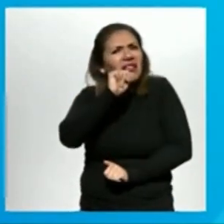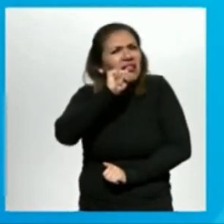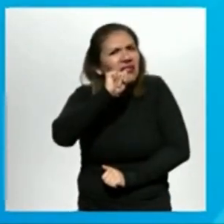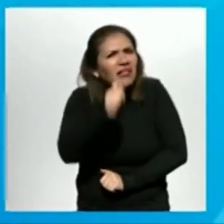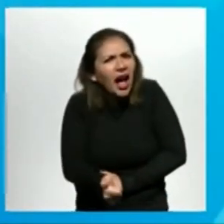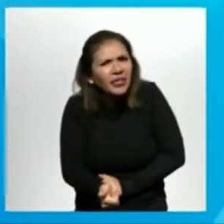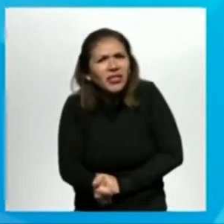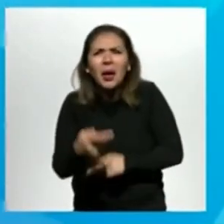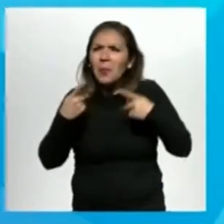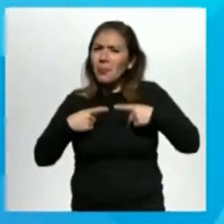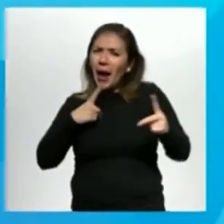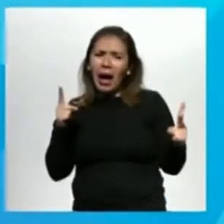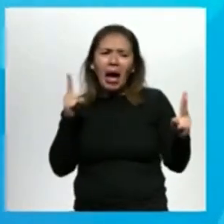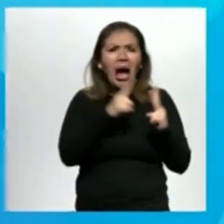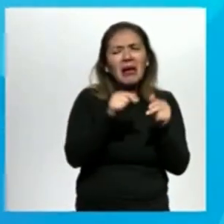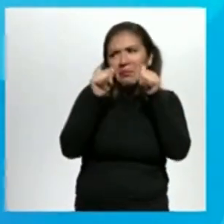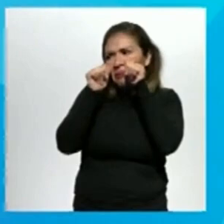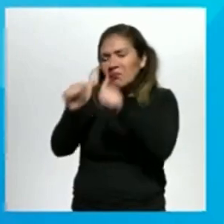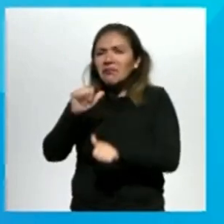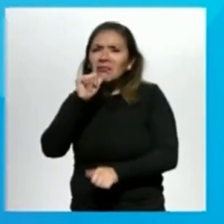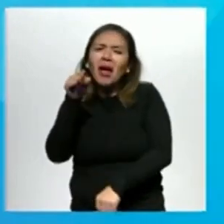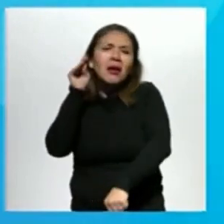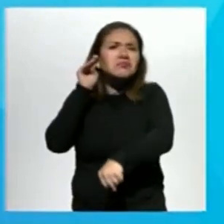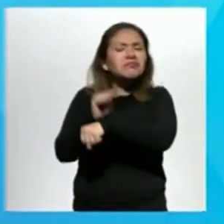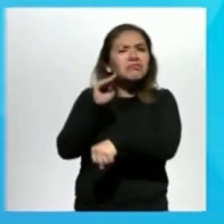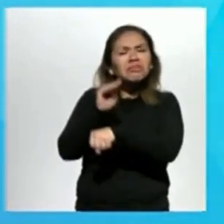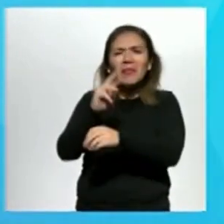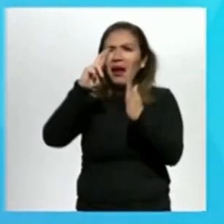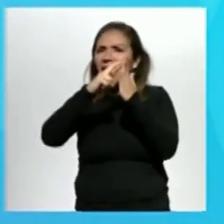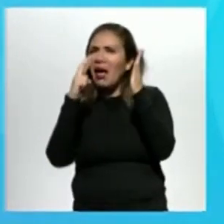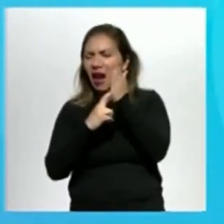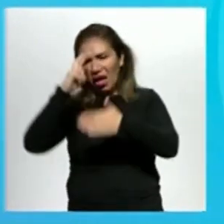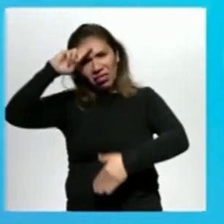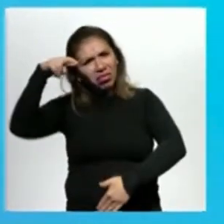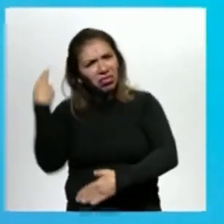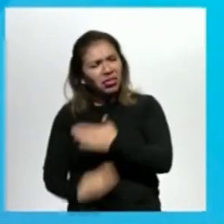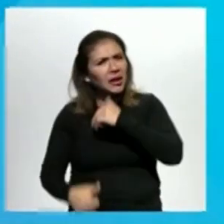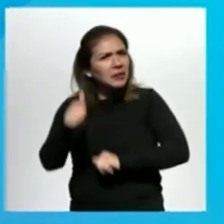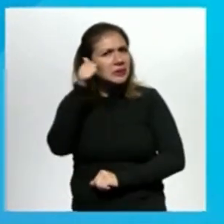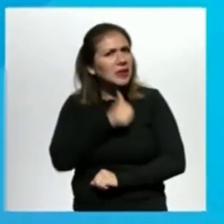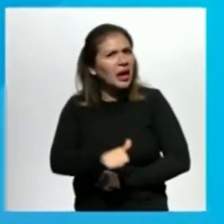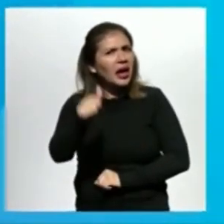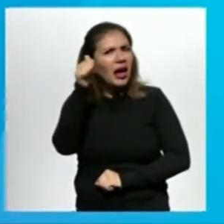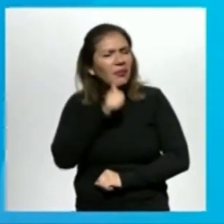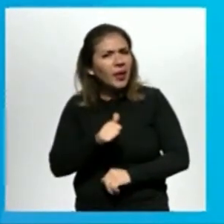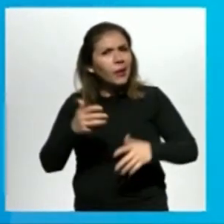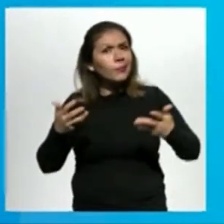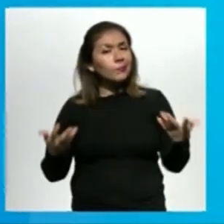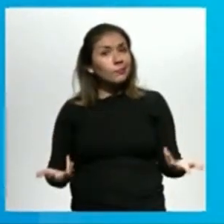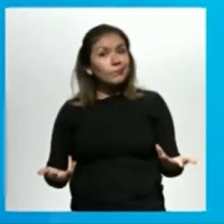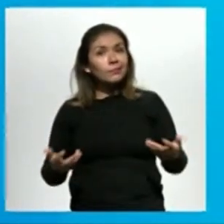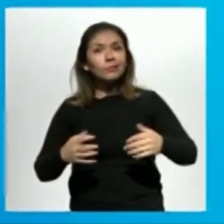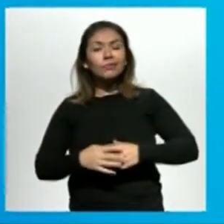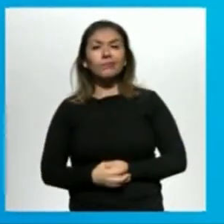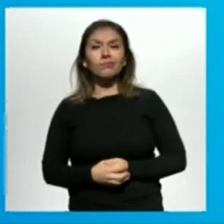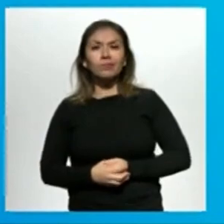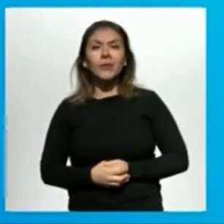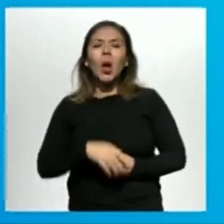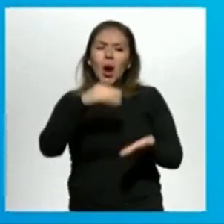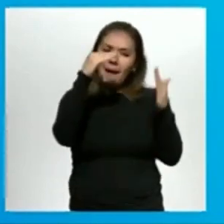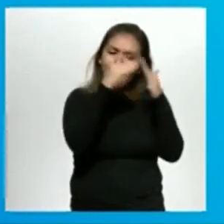ni a nadie. No hacían caso de las reglas o instrucciones que encontraban en su casa, la